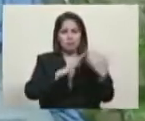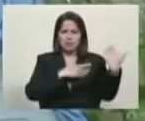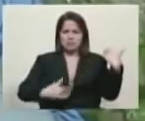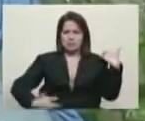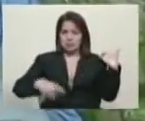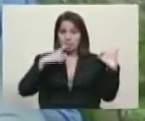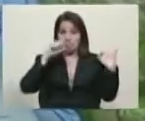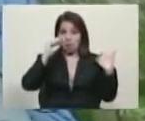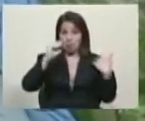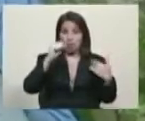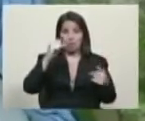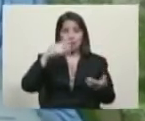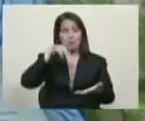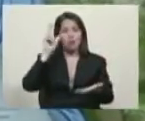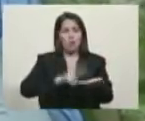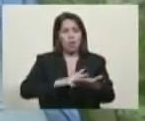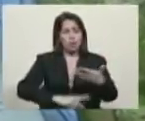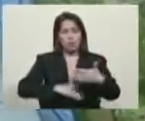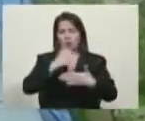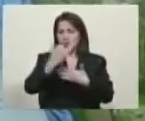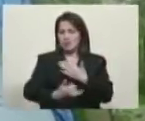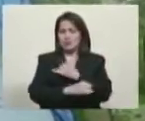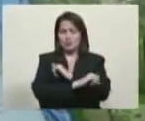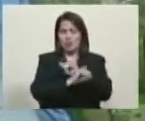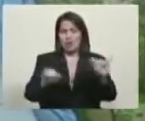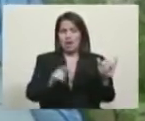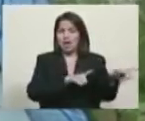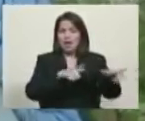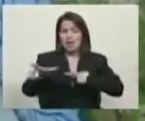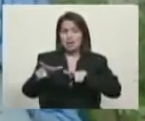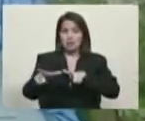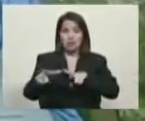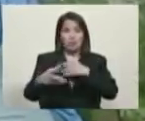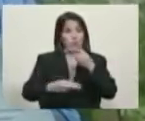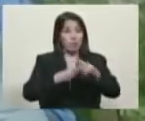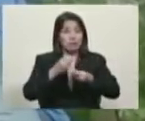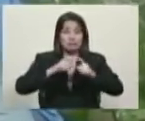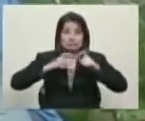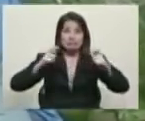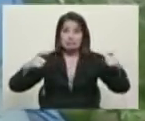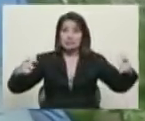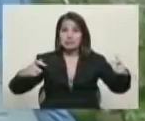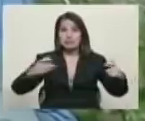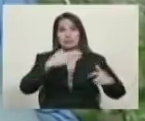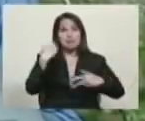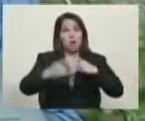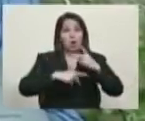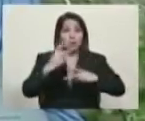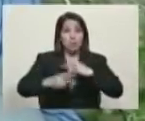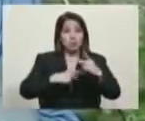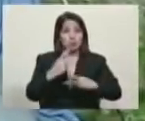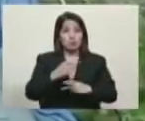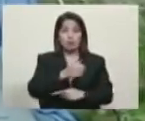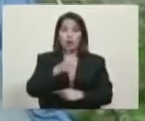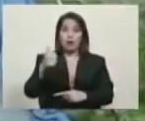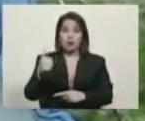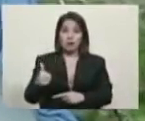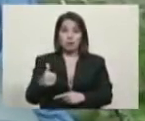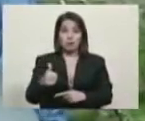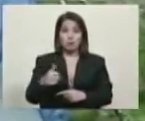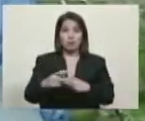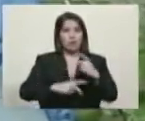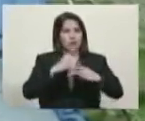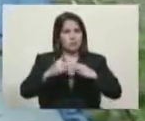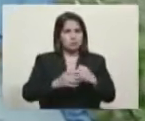Maduro va a aprobar proyectos que ya están cargados y eso nos va a permitir ampliar la capacidad productiva e ir a otras líneas de